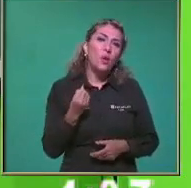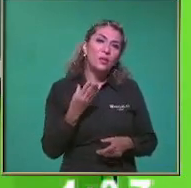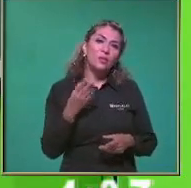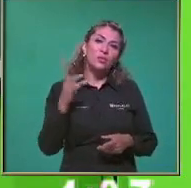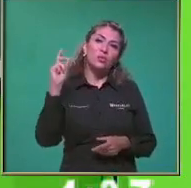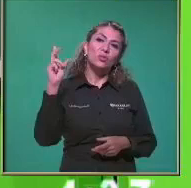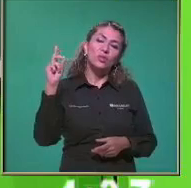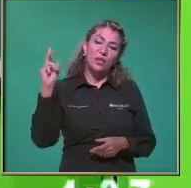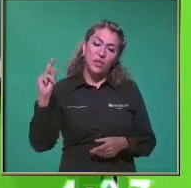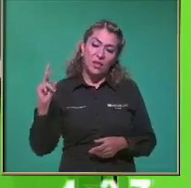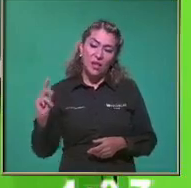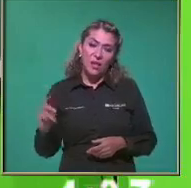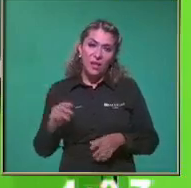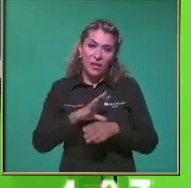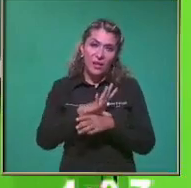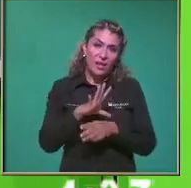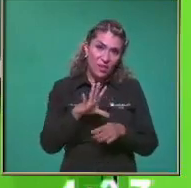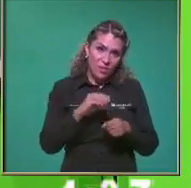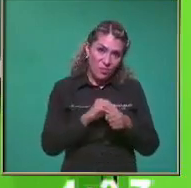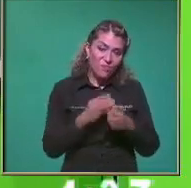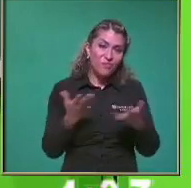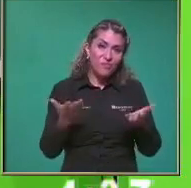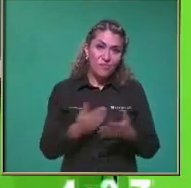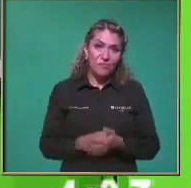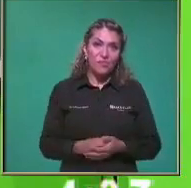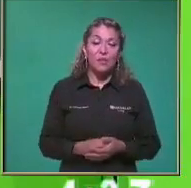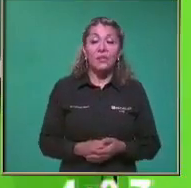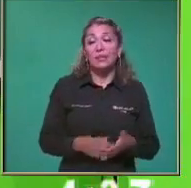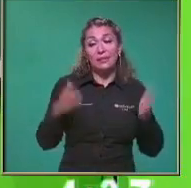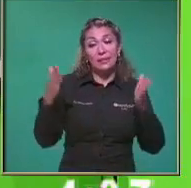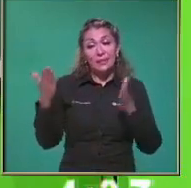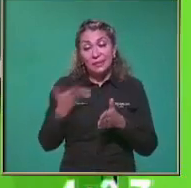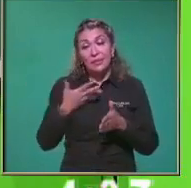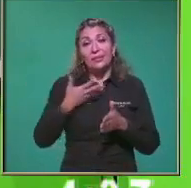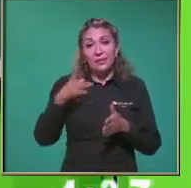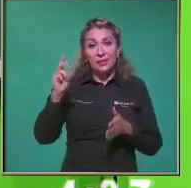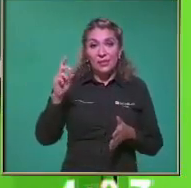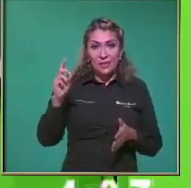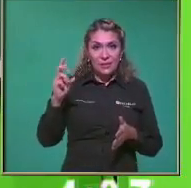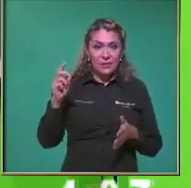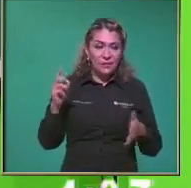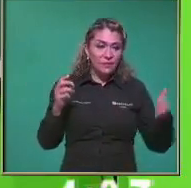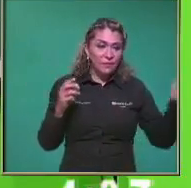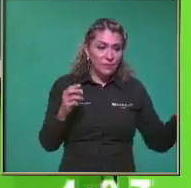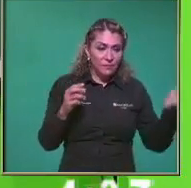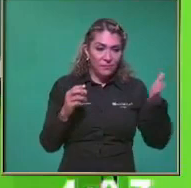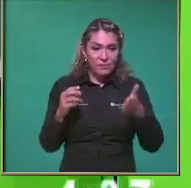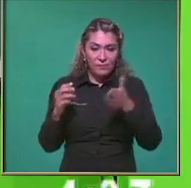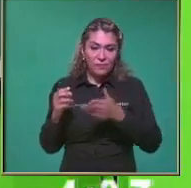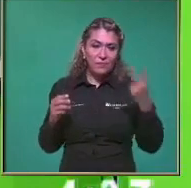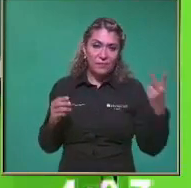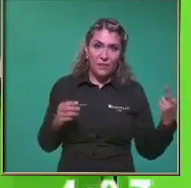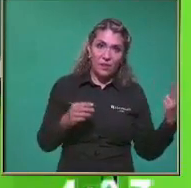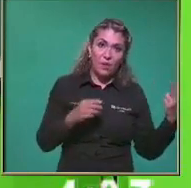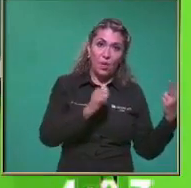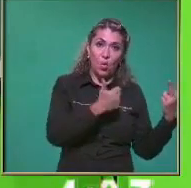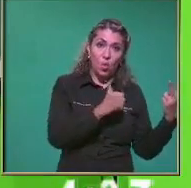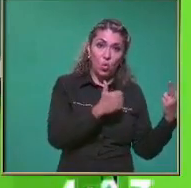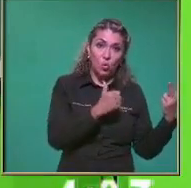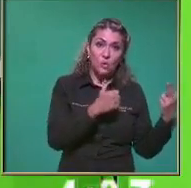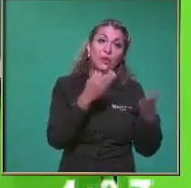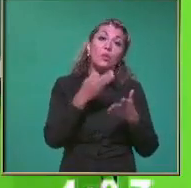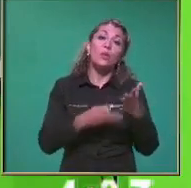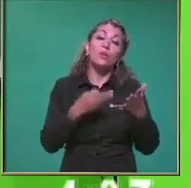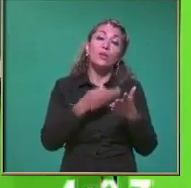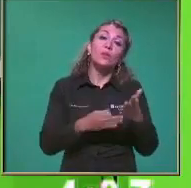entero? Pues 30. Entonces, como tiene 30 y yo ya, Carlos y Lupita ya pusieron 11, ¿cuántos me